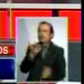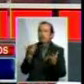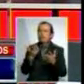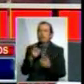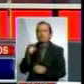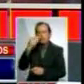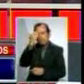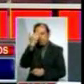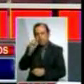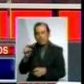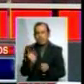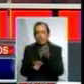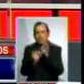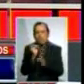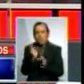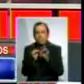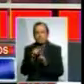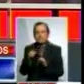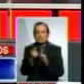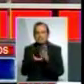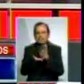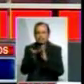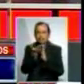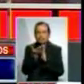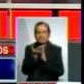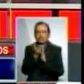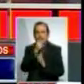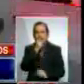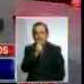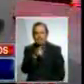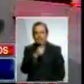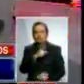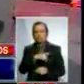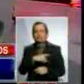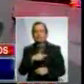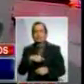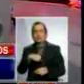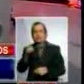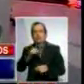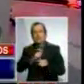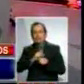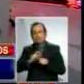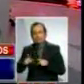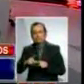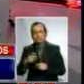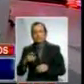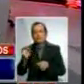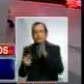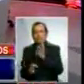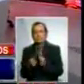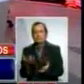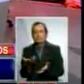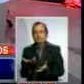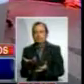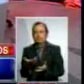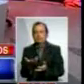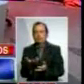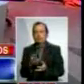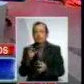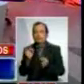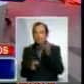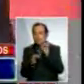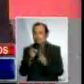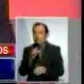de la digamos de las alzas de las causas por tanto la judicialización es el problema